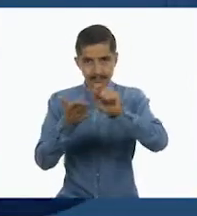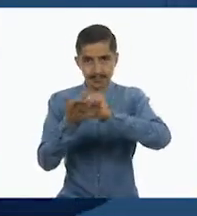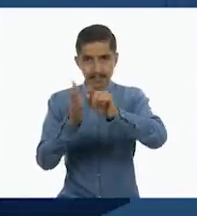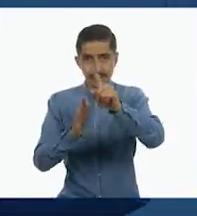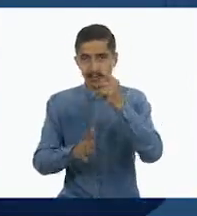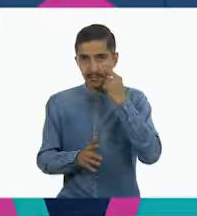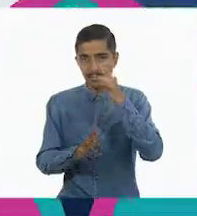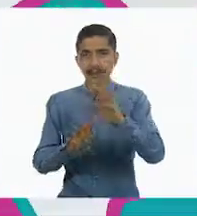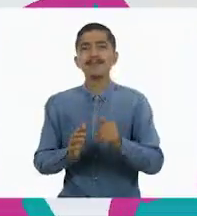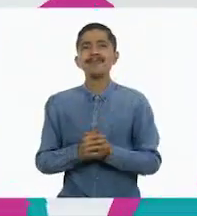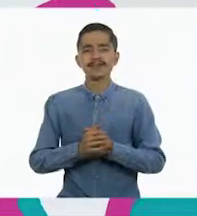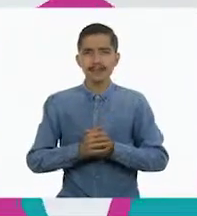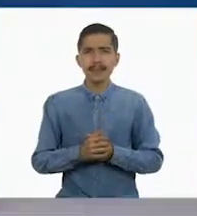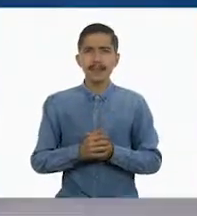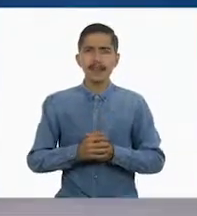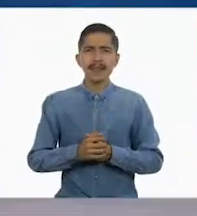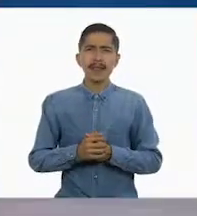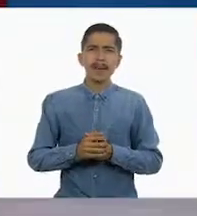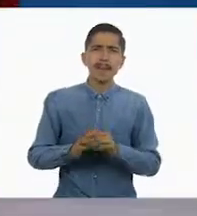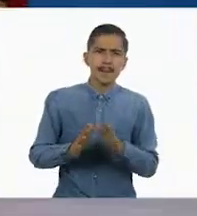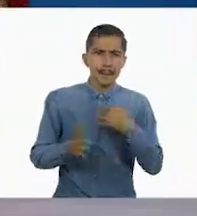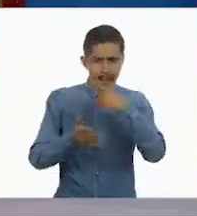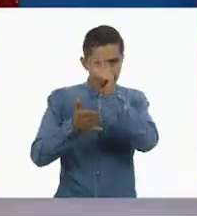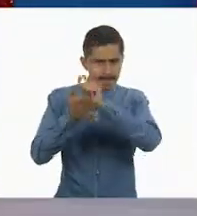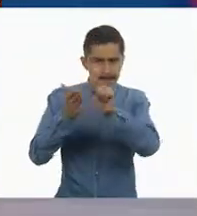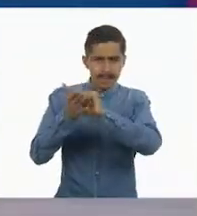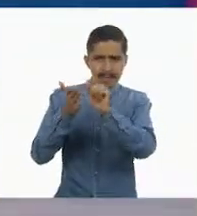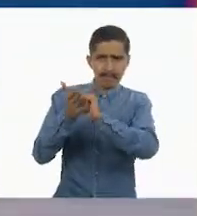Va. Voy a anotar aquí.